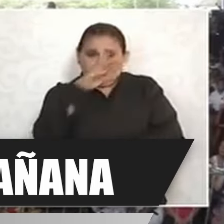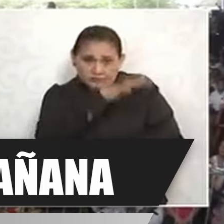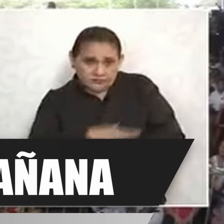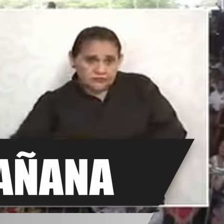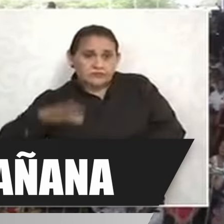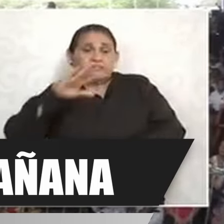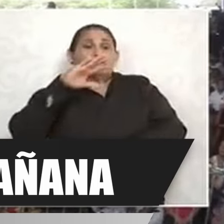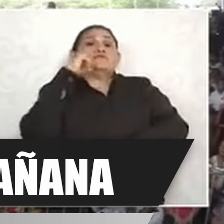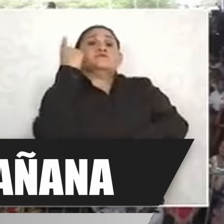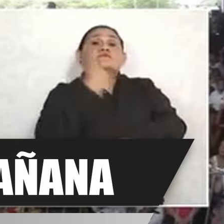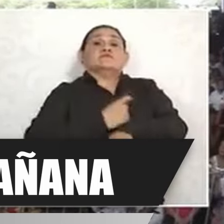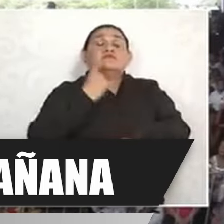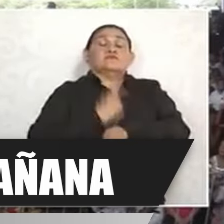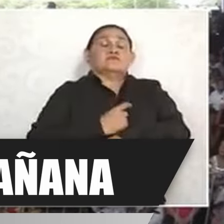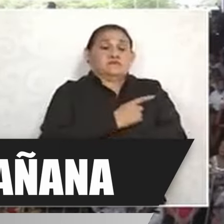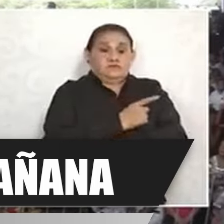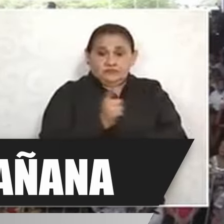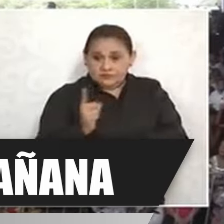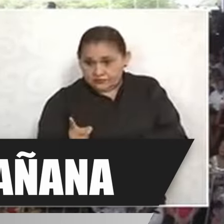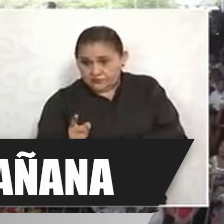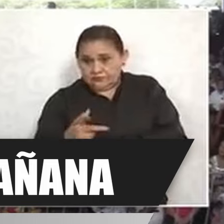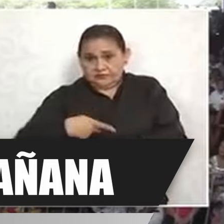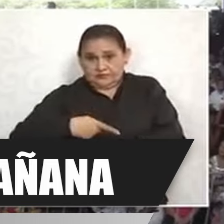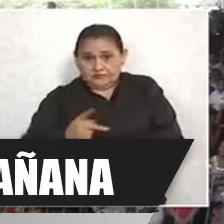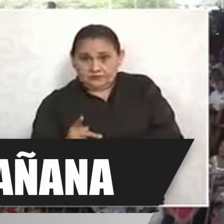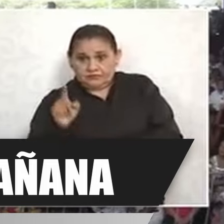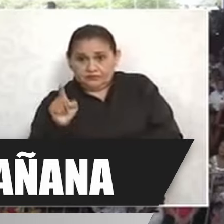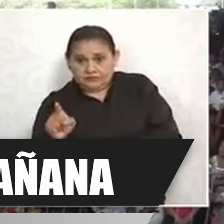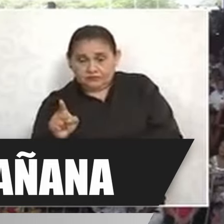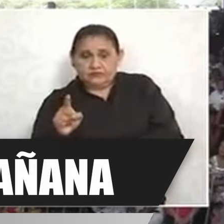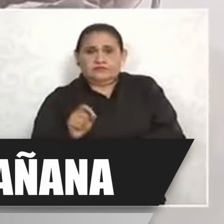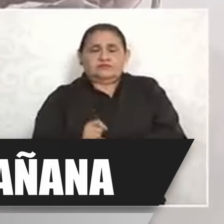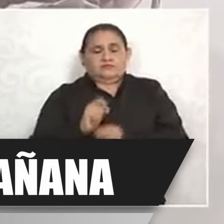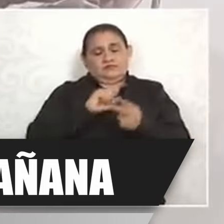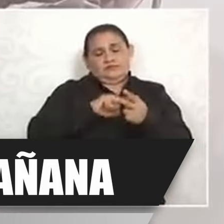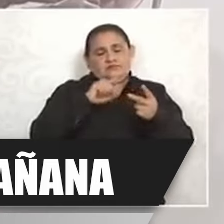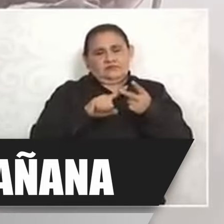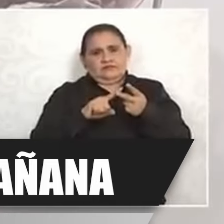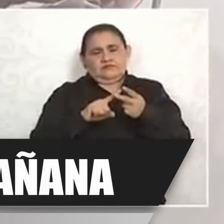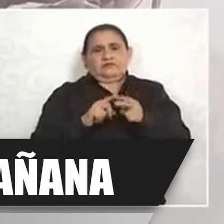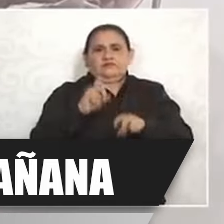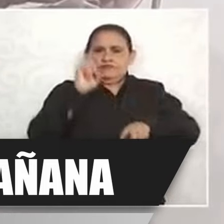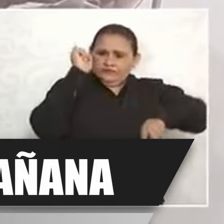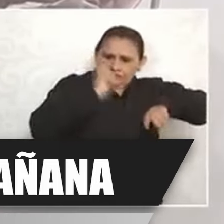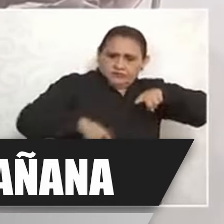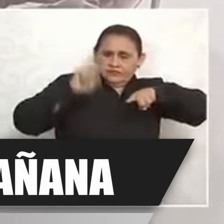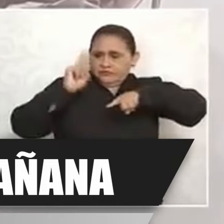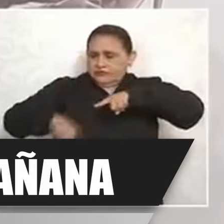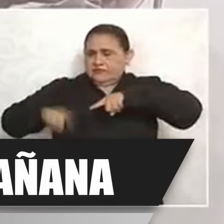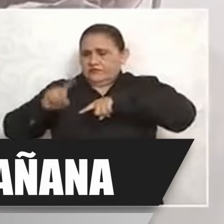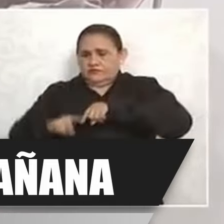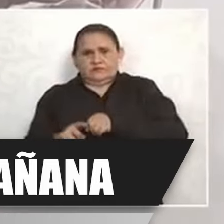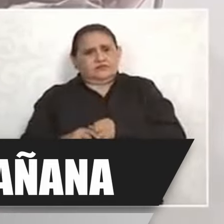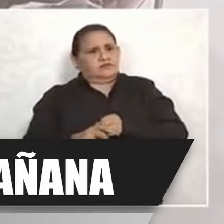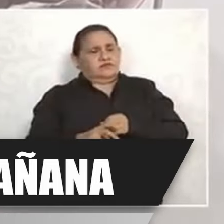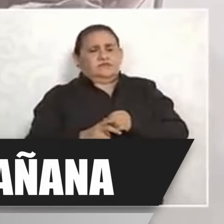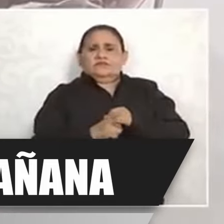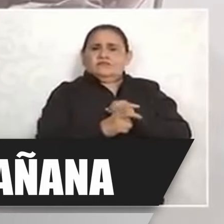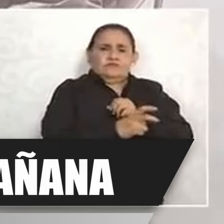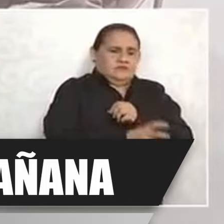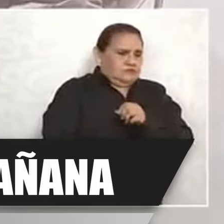primero los pobres. El segundo principio: erradicar la corrupción, el que no puede haber